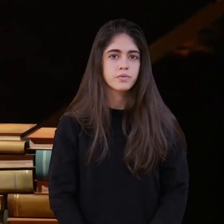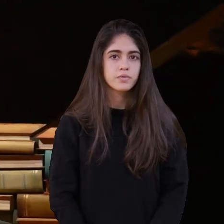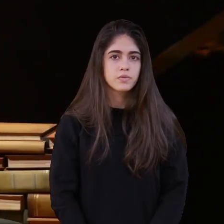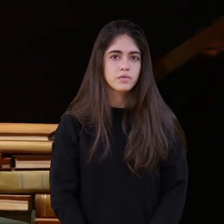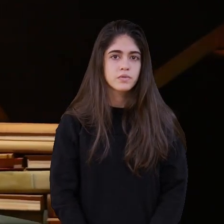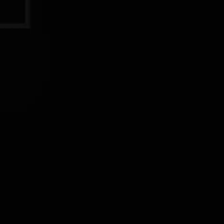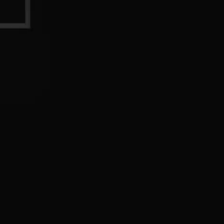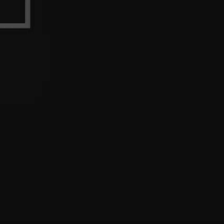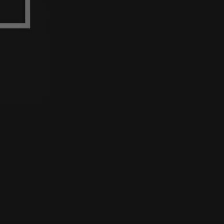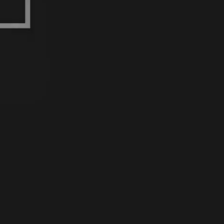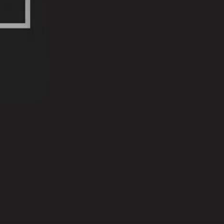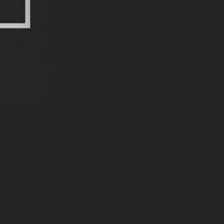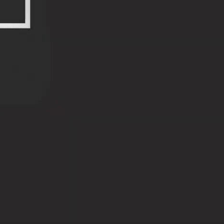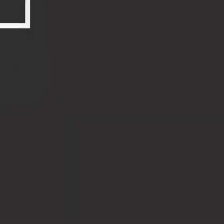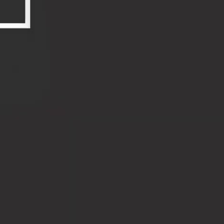Música